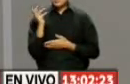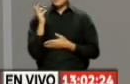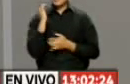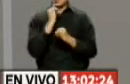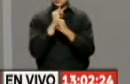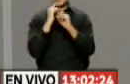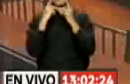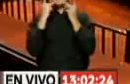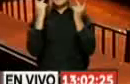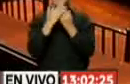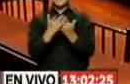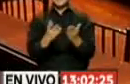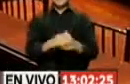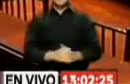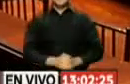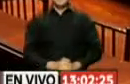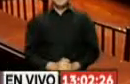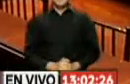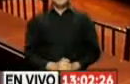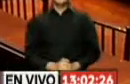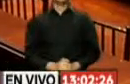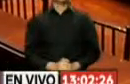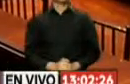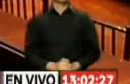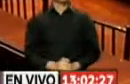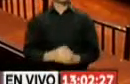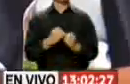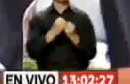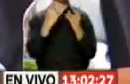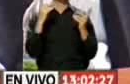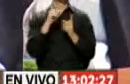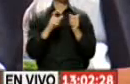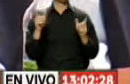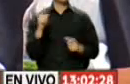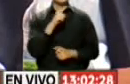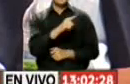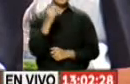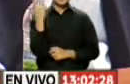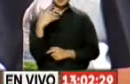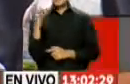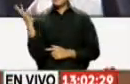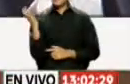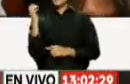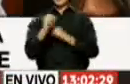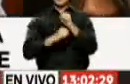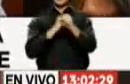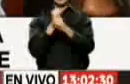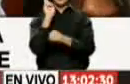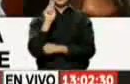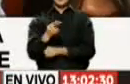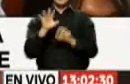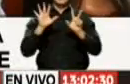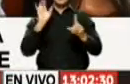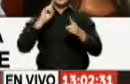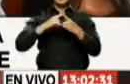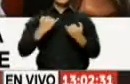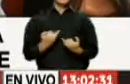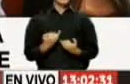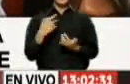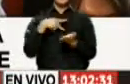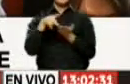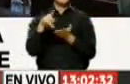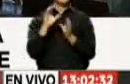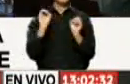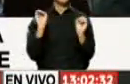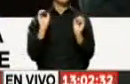público. Hay un número significativo de casos de personas ya jubiladas desde 2008 que hasta la fecha no han recibido sus